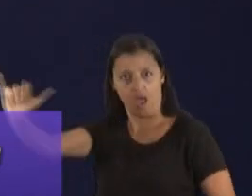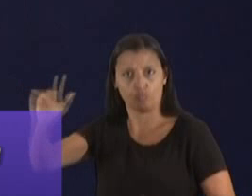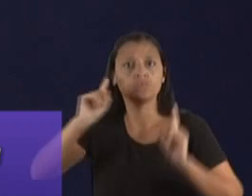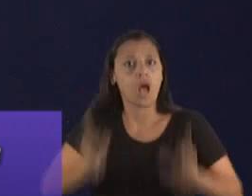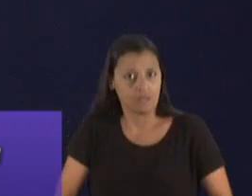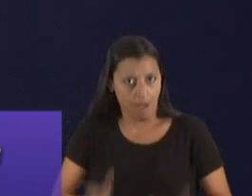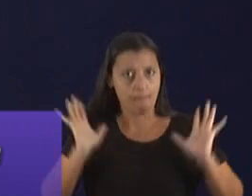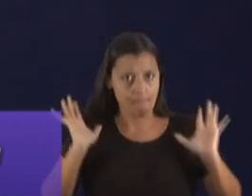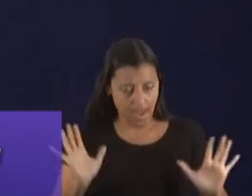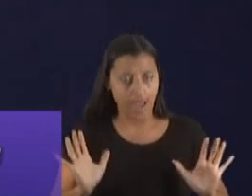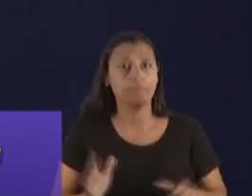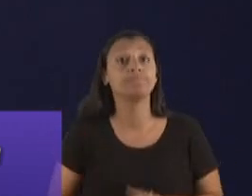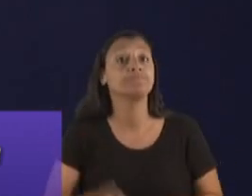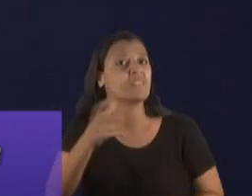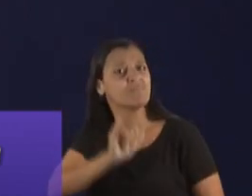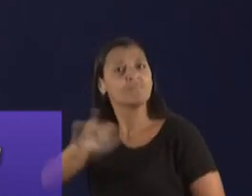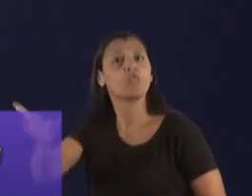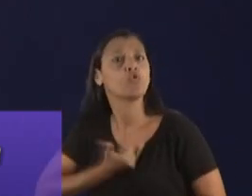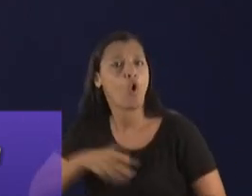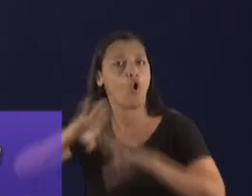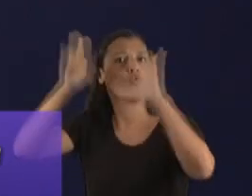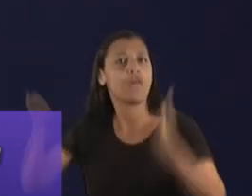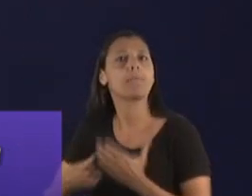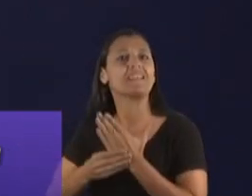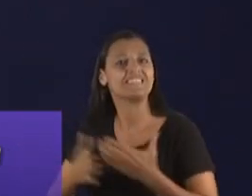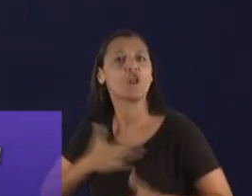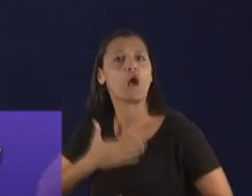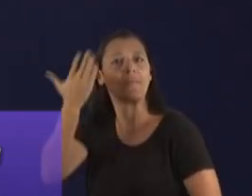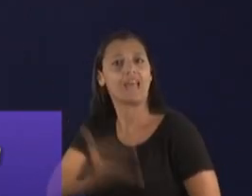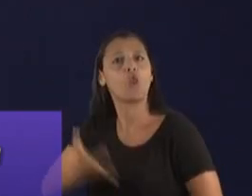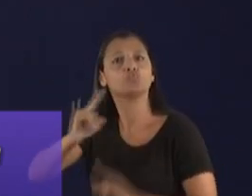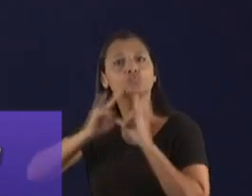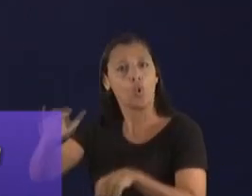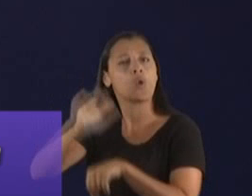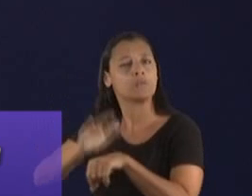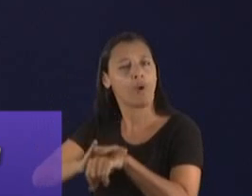estoy comentando, al Ministerio de Capital Humano para hacer su seguimiento.